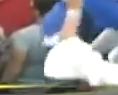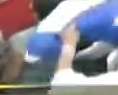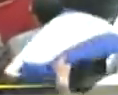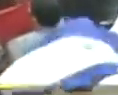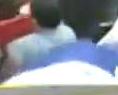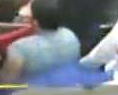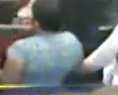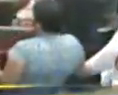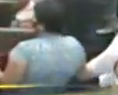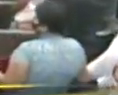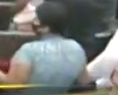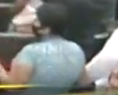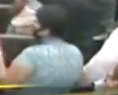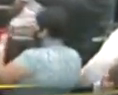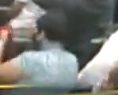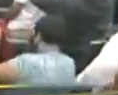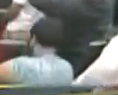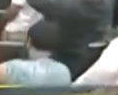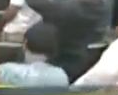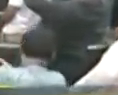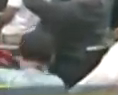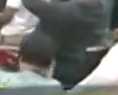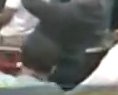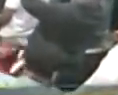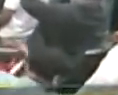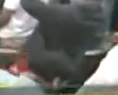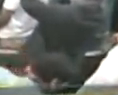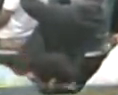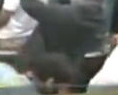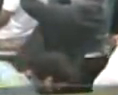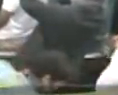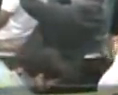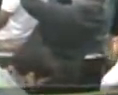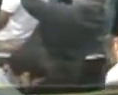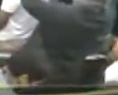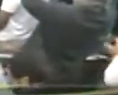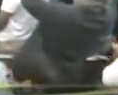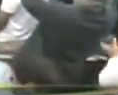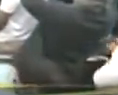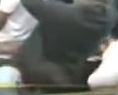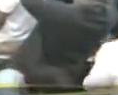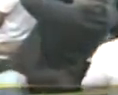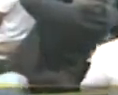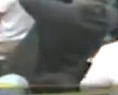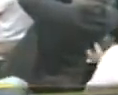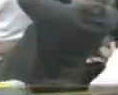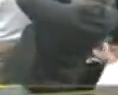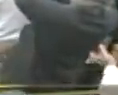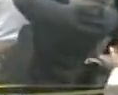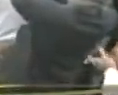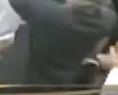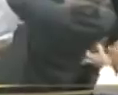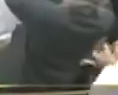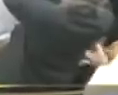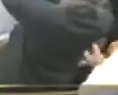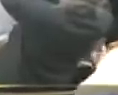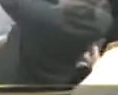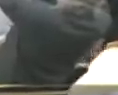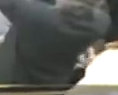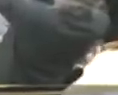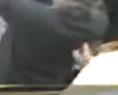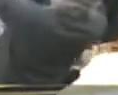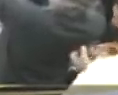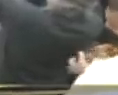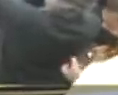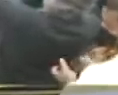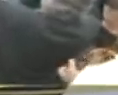una mirada hacia la nueva época de transición al socialismo que nos convoca al debate, el análisis y a la crítica